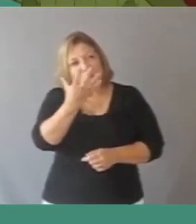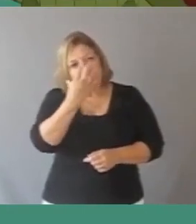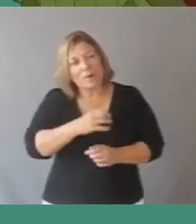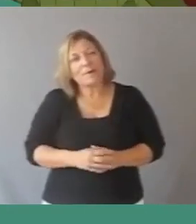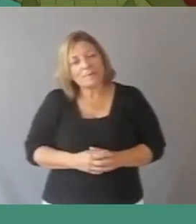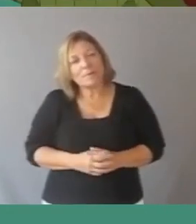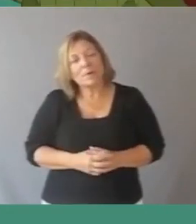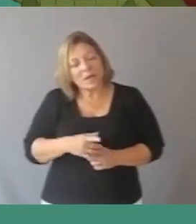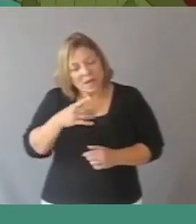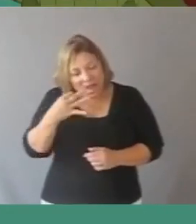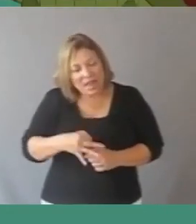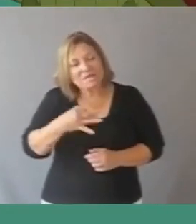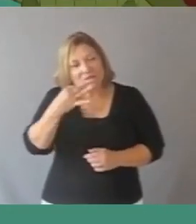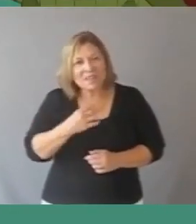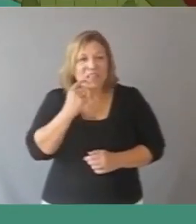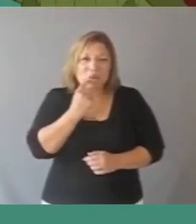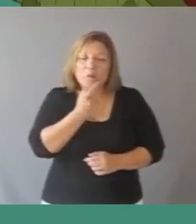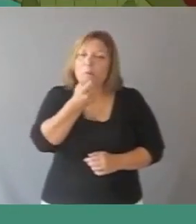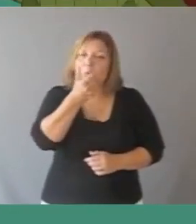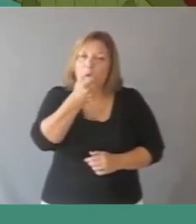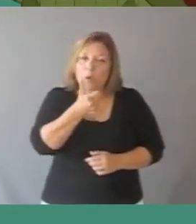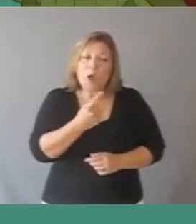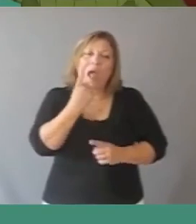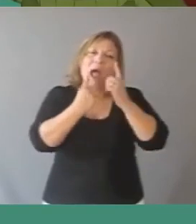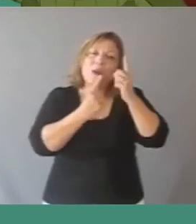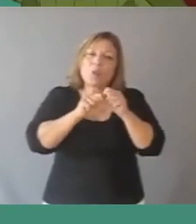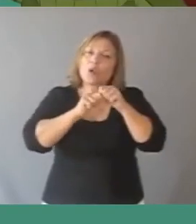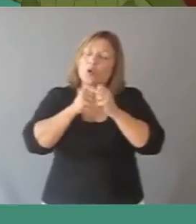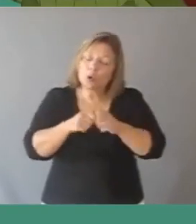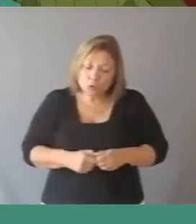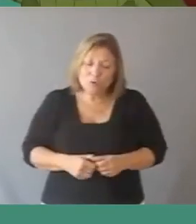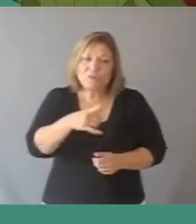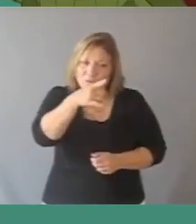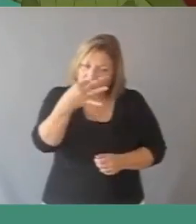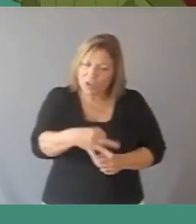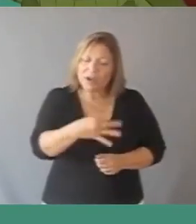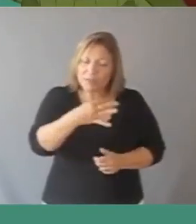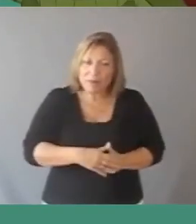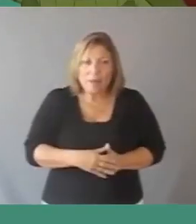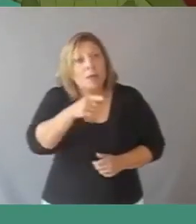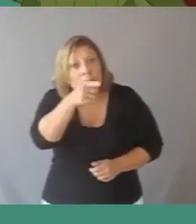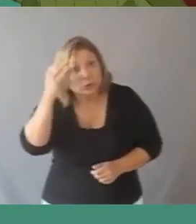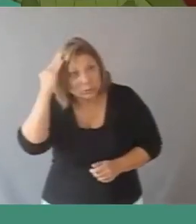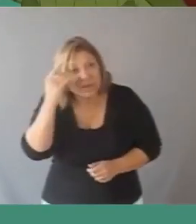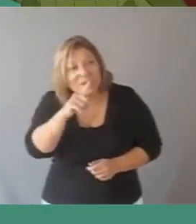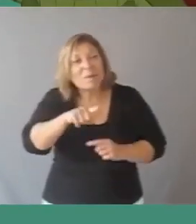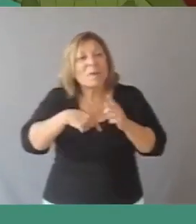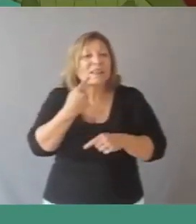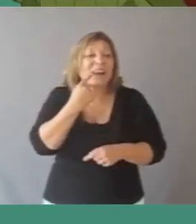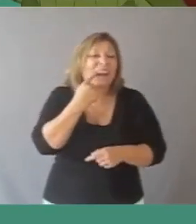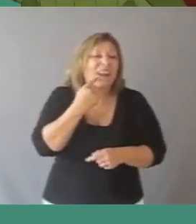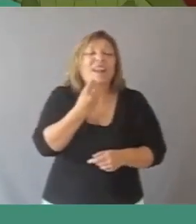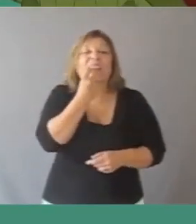le dijo, Es cierto que no me quedan sino pocos dientes y algunos rotos. Pero, ¿usted sabe qué van a comer mañana